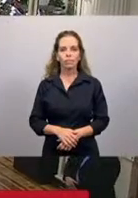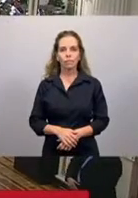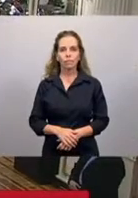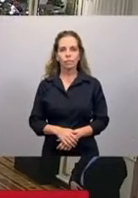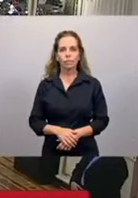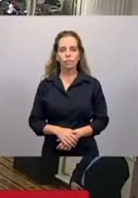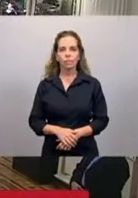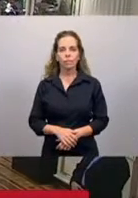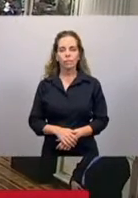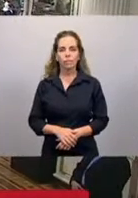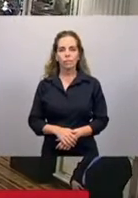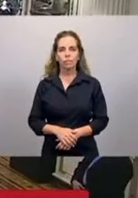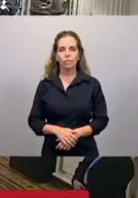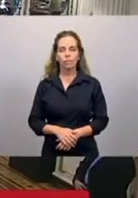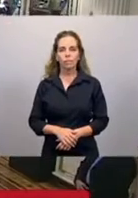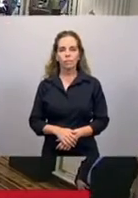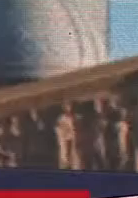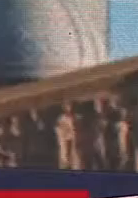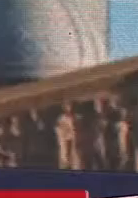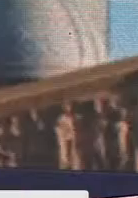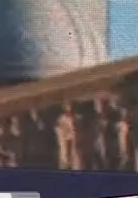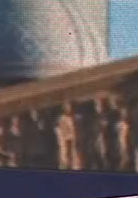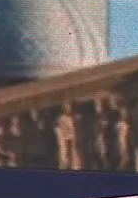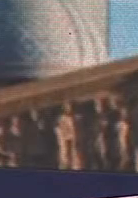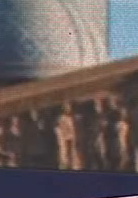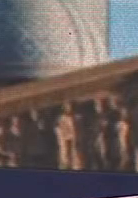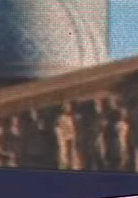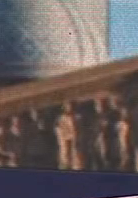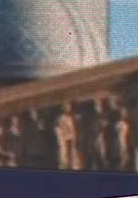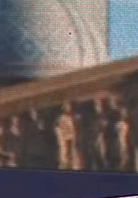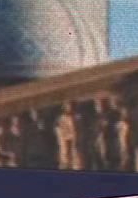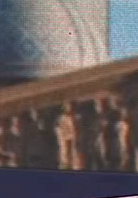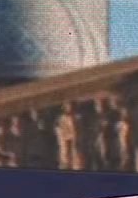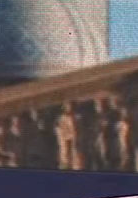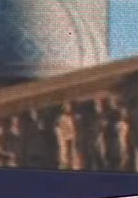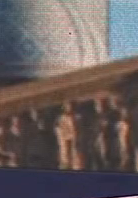Tengo que hacer una pequeña pausa. Antes tenemos un consejo para compartir.